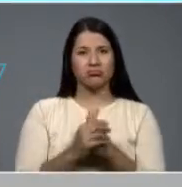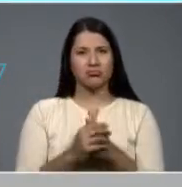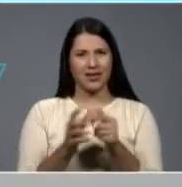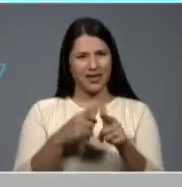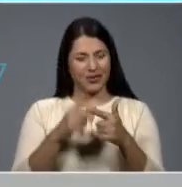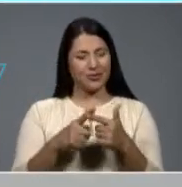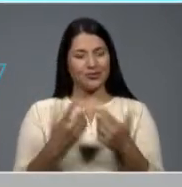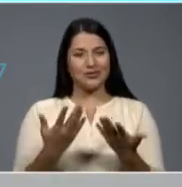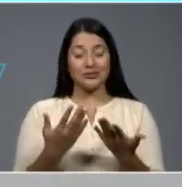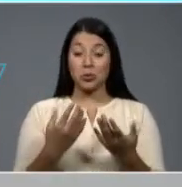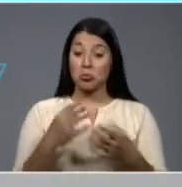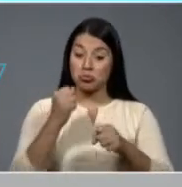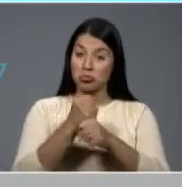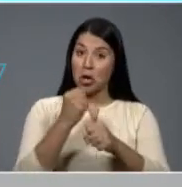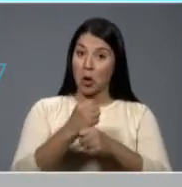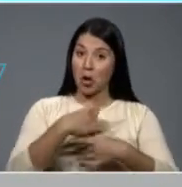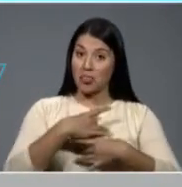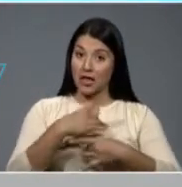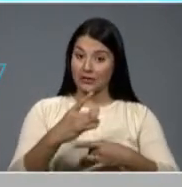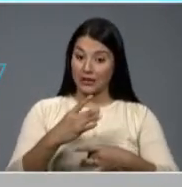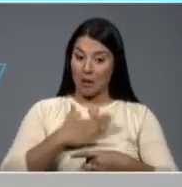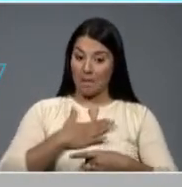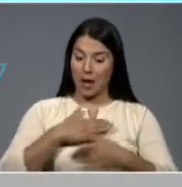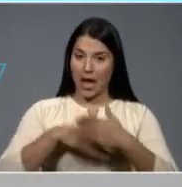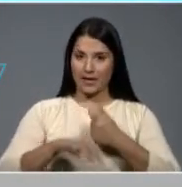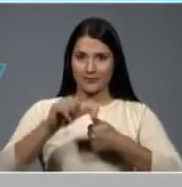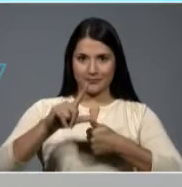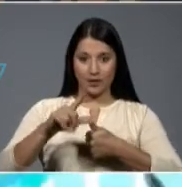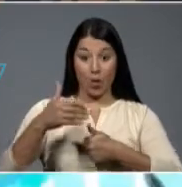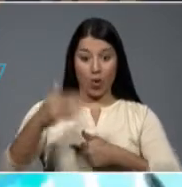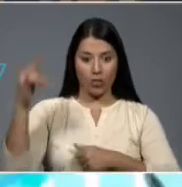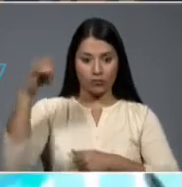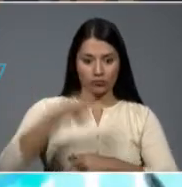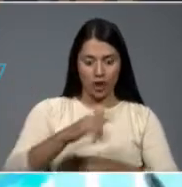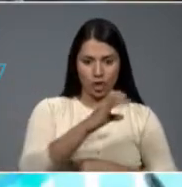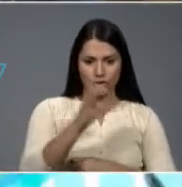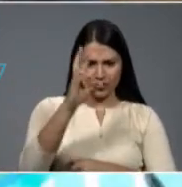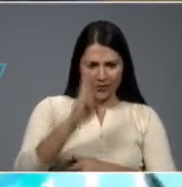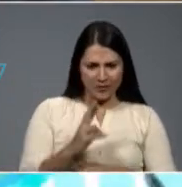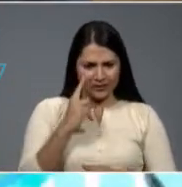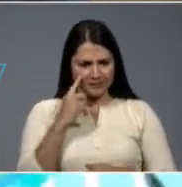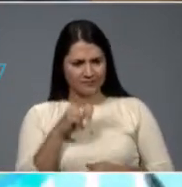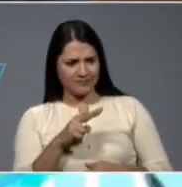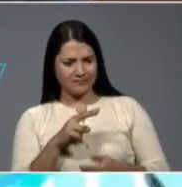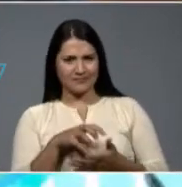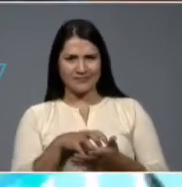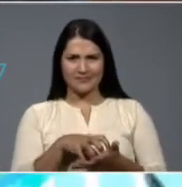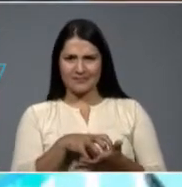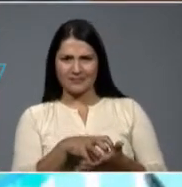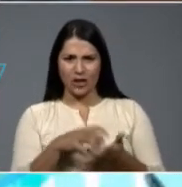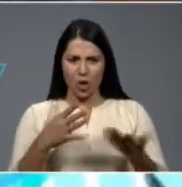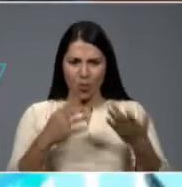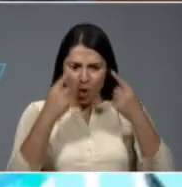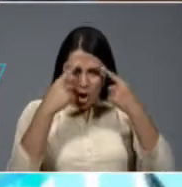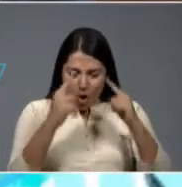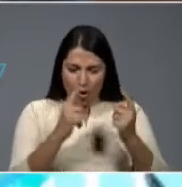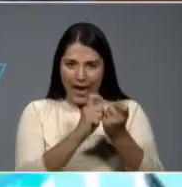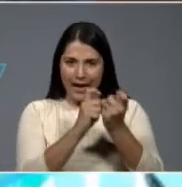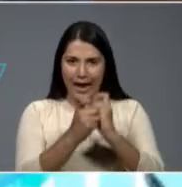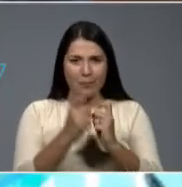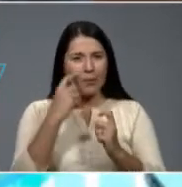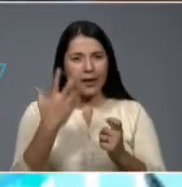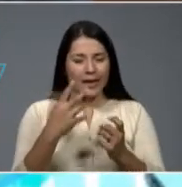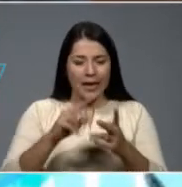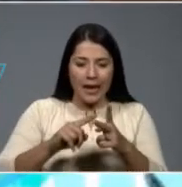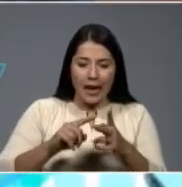giras que estamos llevando por Latinoamérica, y cuando aterrizamos en Costa Rica sentimos esa inquietud en torno a cómo empezar a generar cambio para que el